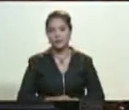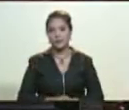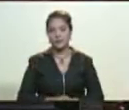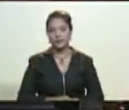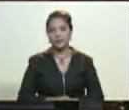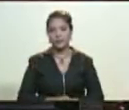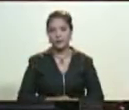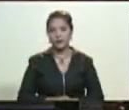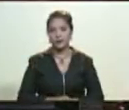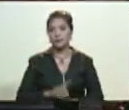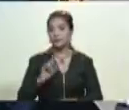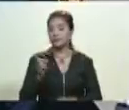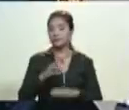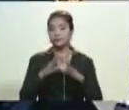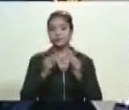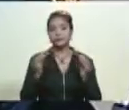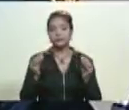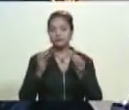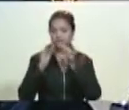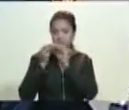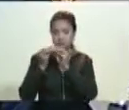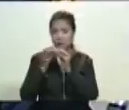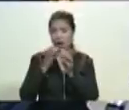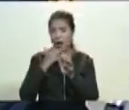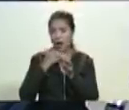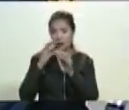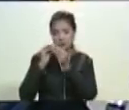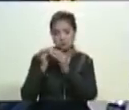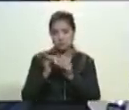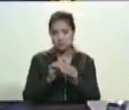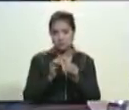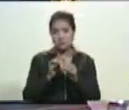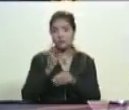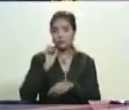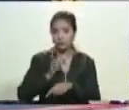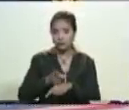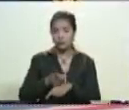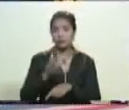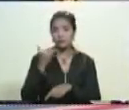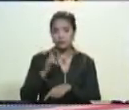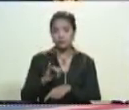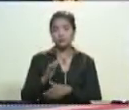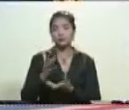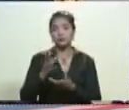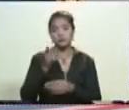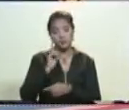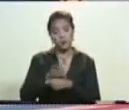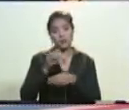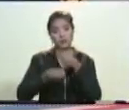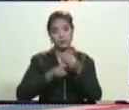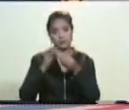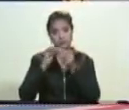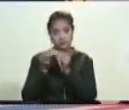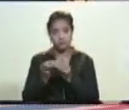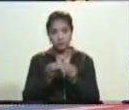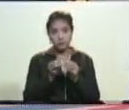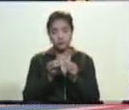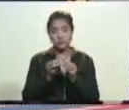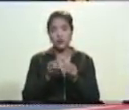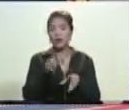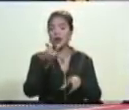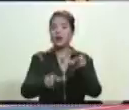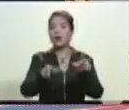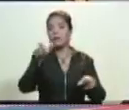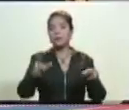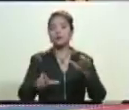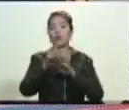1999. Y todas aquellas modificaciones pertinentes que tengan a bien realizar los